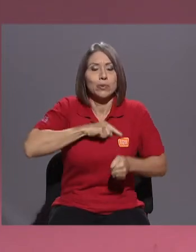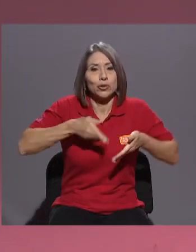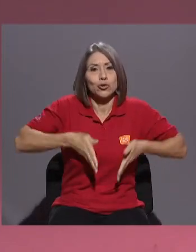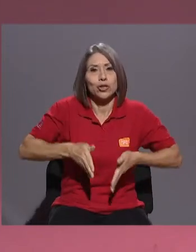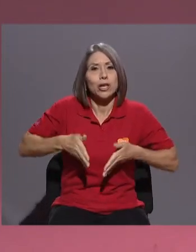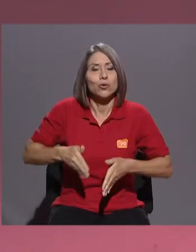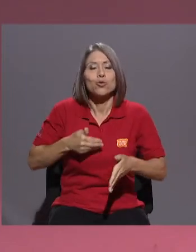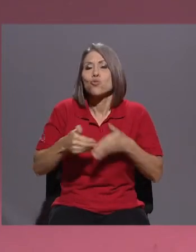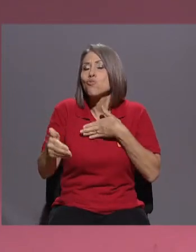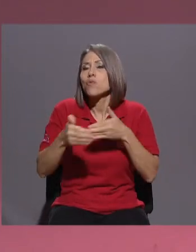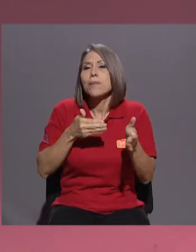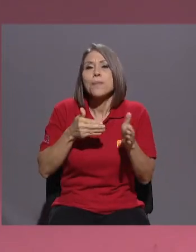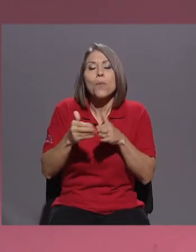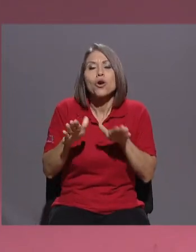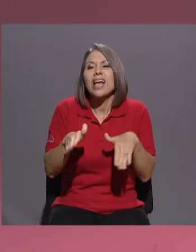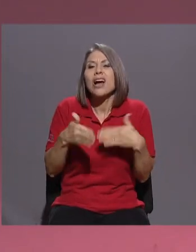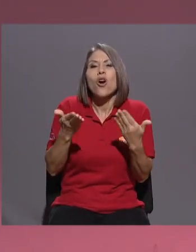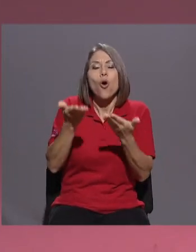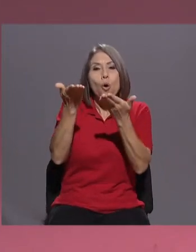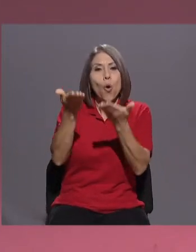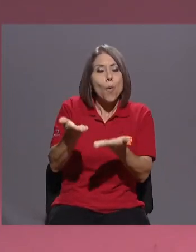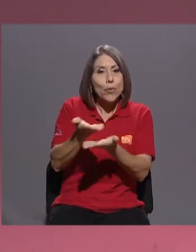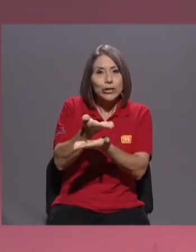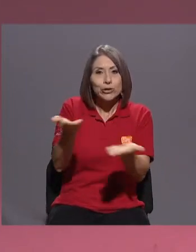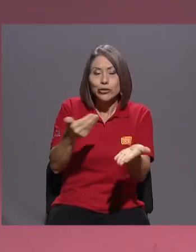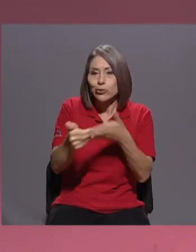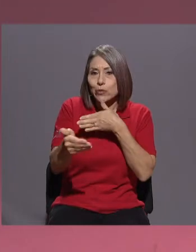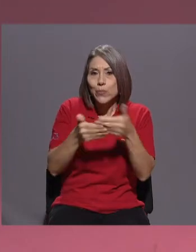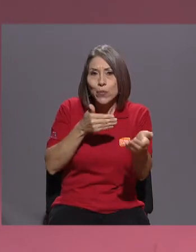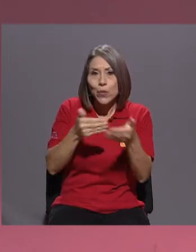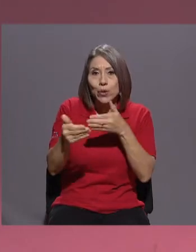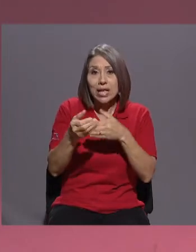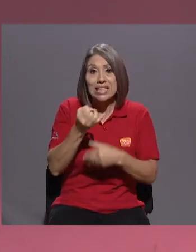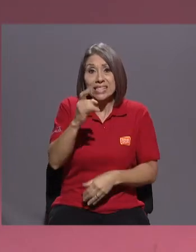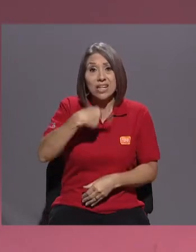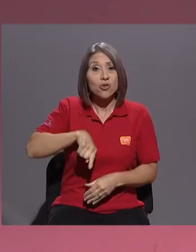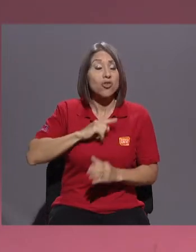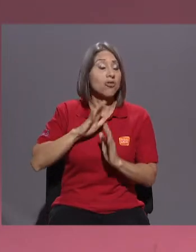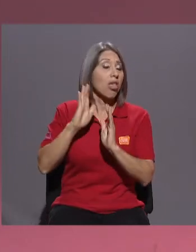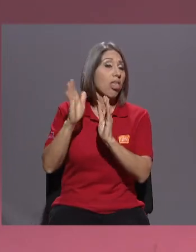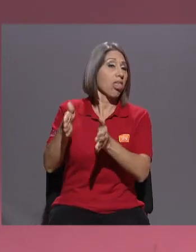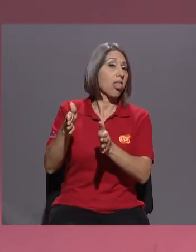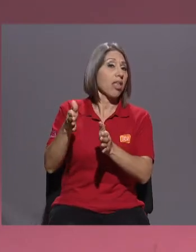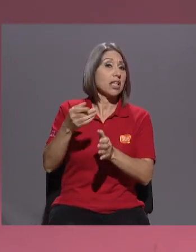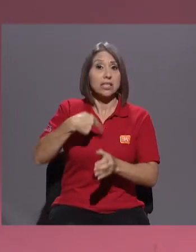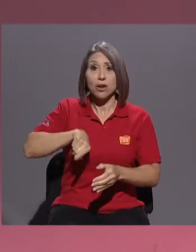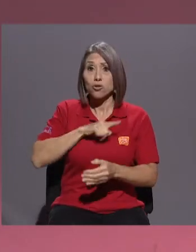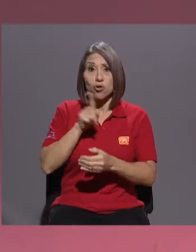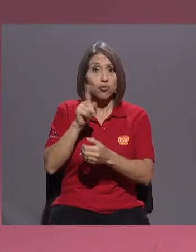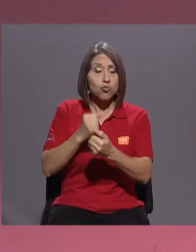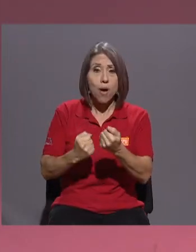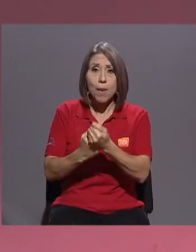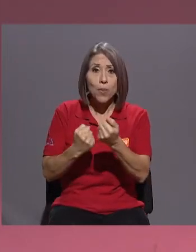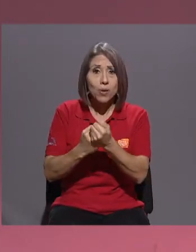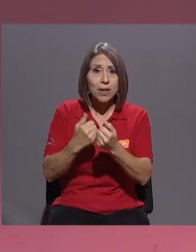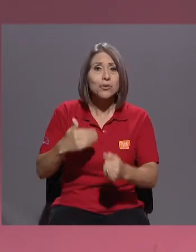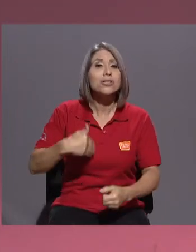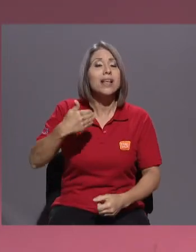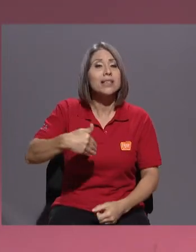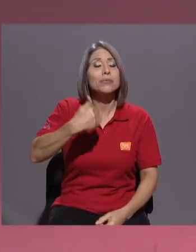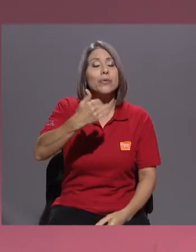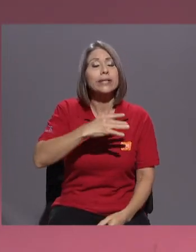No importa Como ellos sean No importa Porque si nosotros Los abandonamos Y no los apoyamos